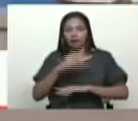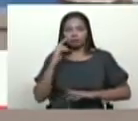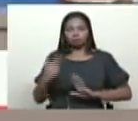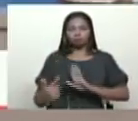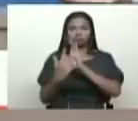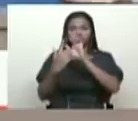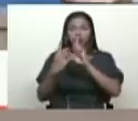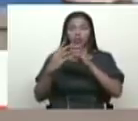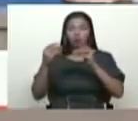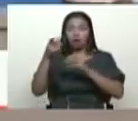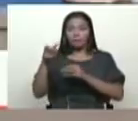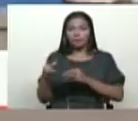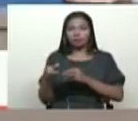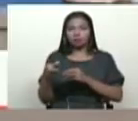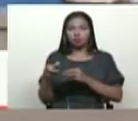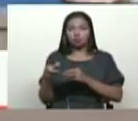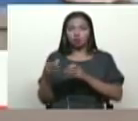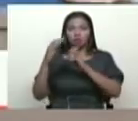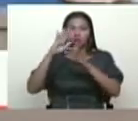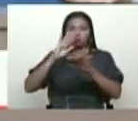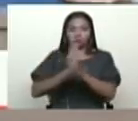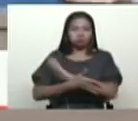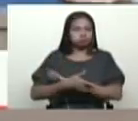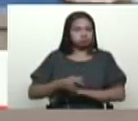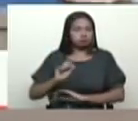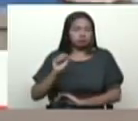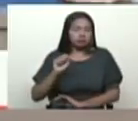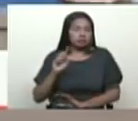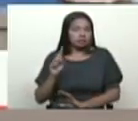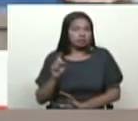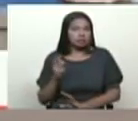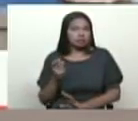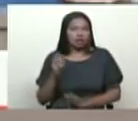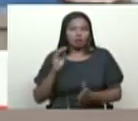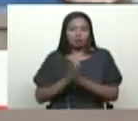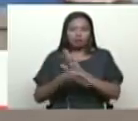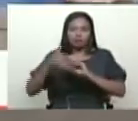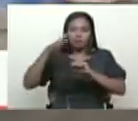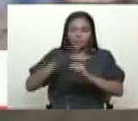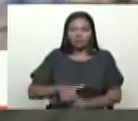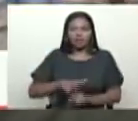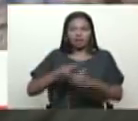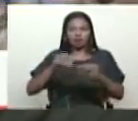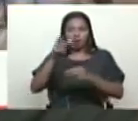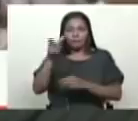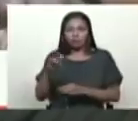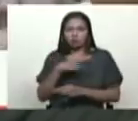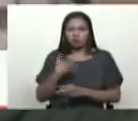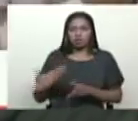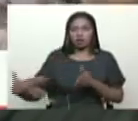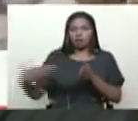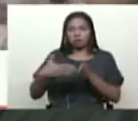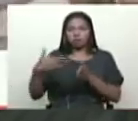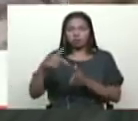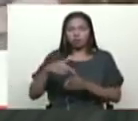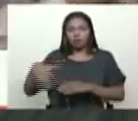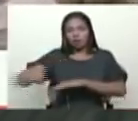golpistas y triturarlos si había que triturarlos. Triturar y aplastar a los golpistas. Pueblo en la